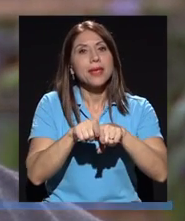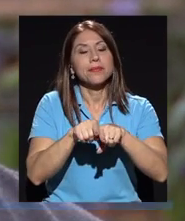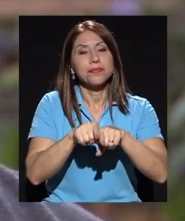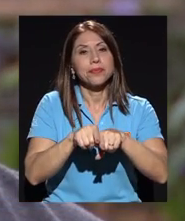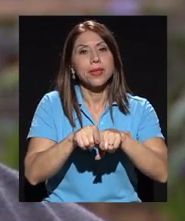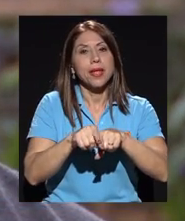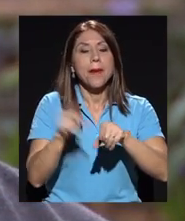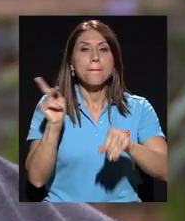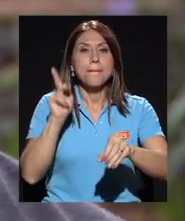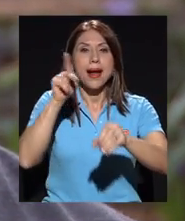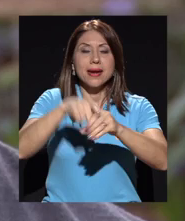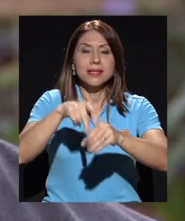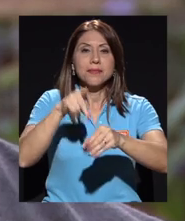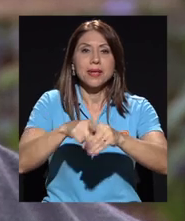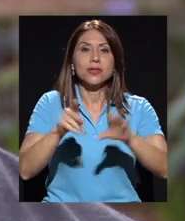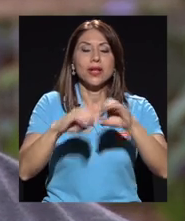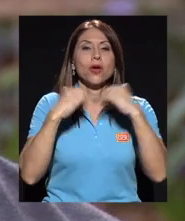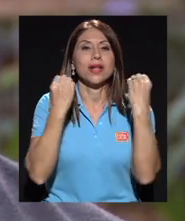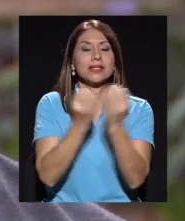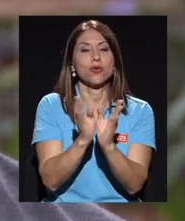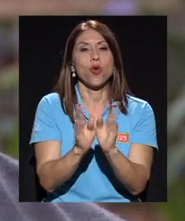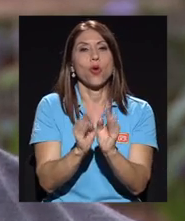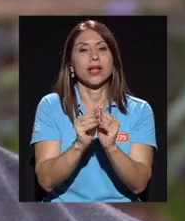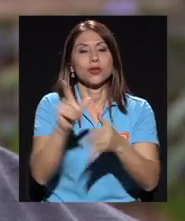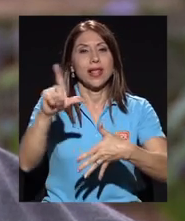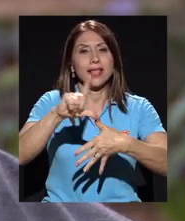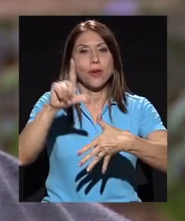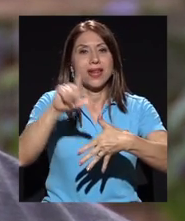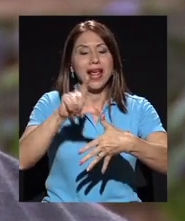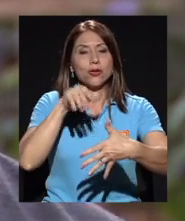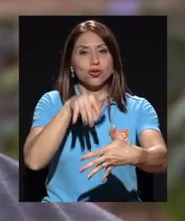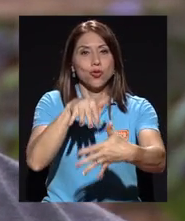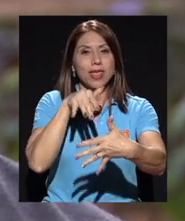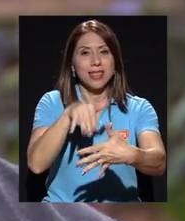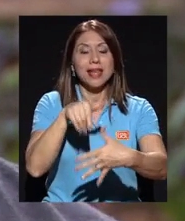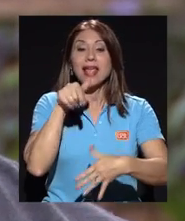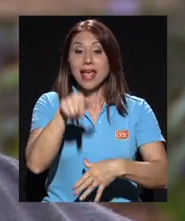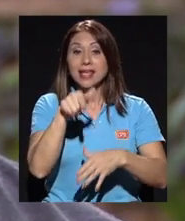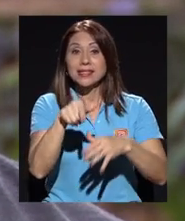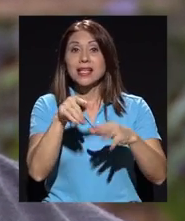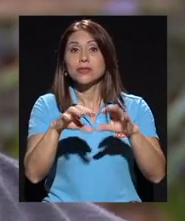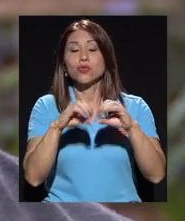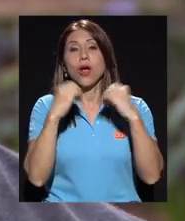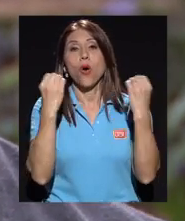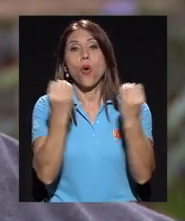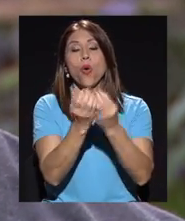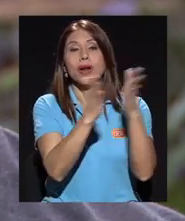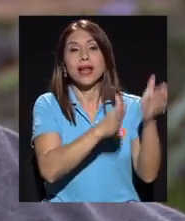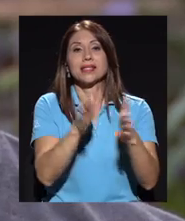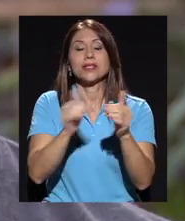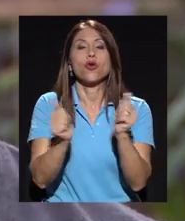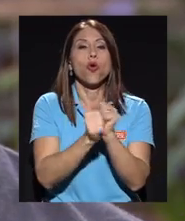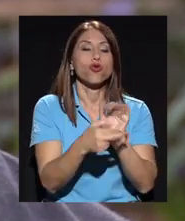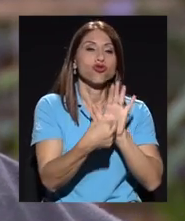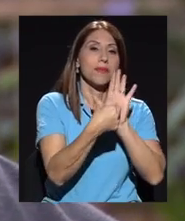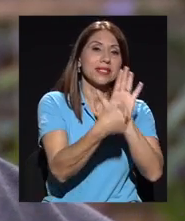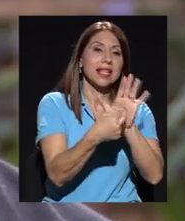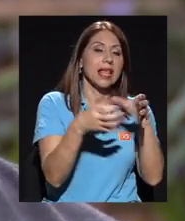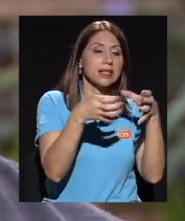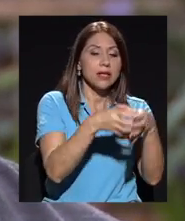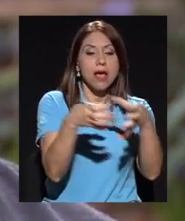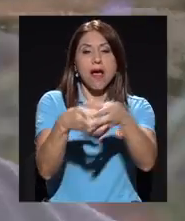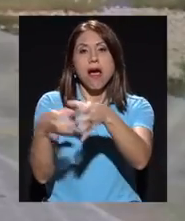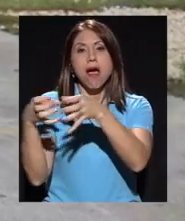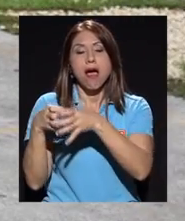en la organización del Congreso Latinoamericano Estudiantil, que es una organización pues, que tiene representaciones estudiantiles y de